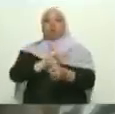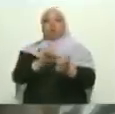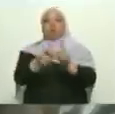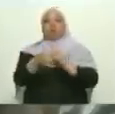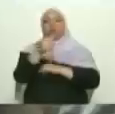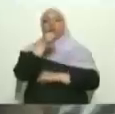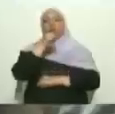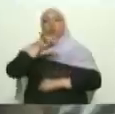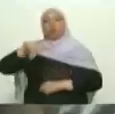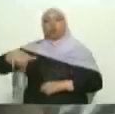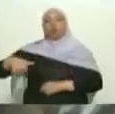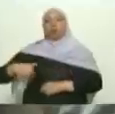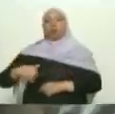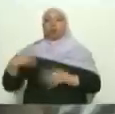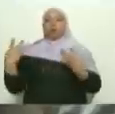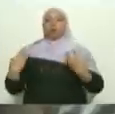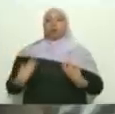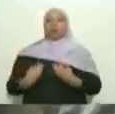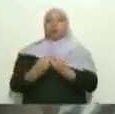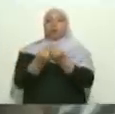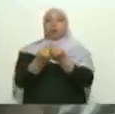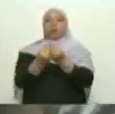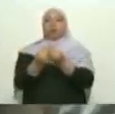ancestrales de querer ser presidente?